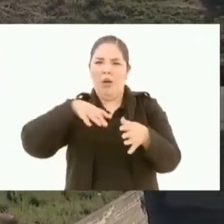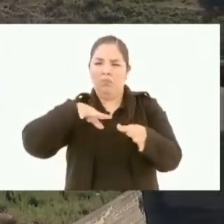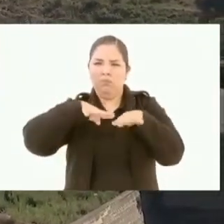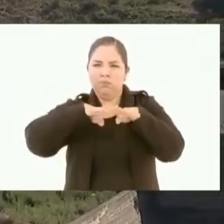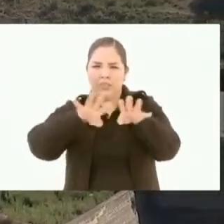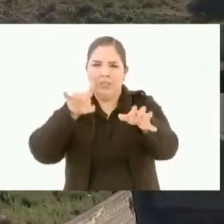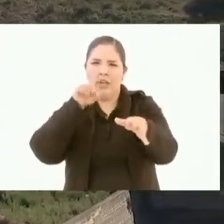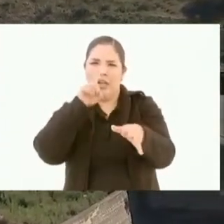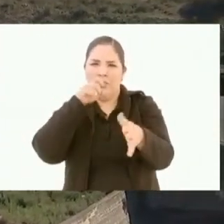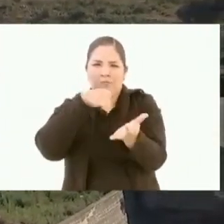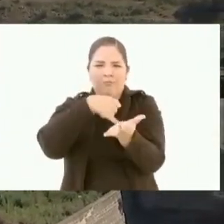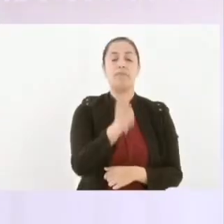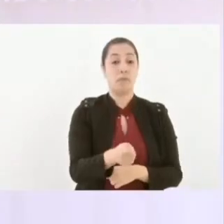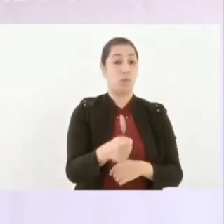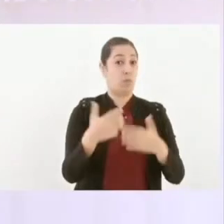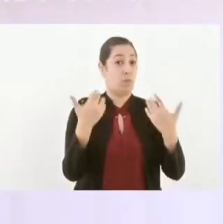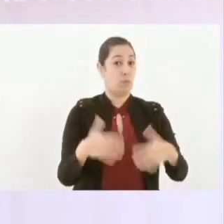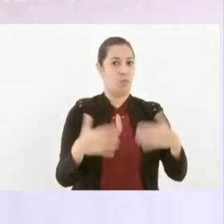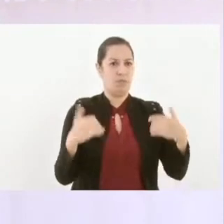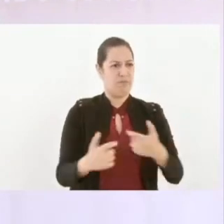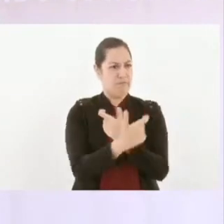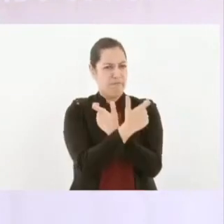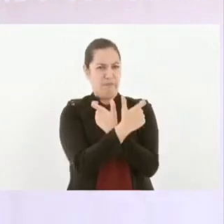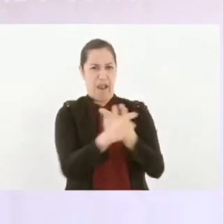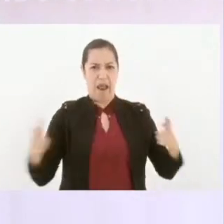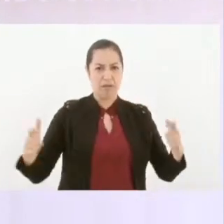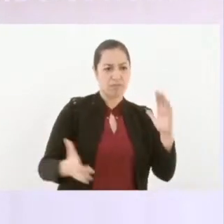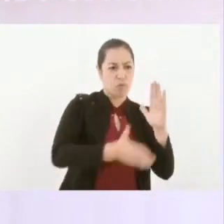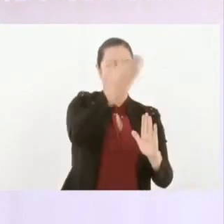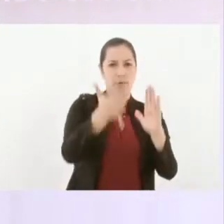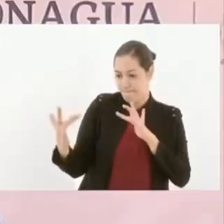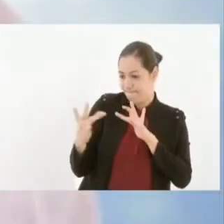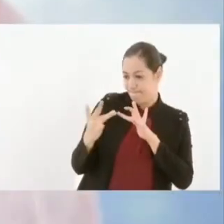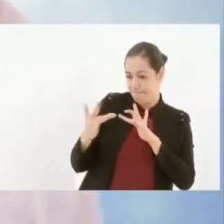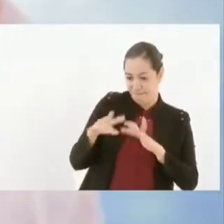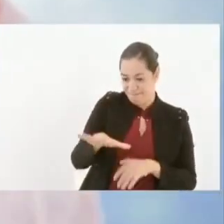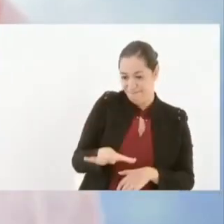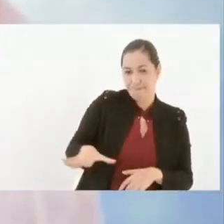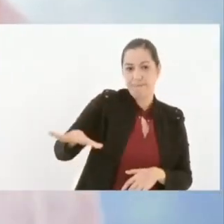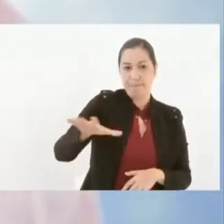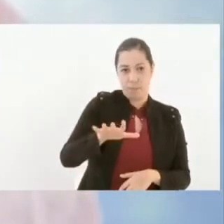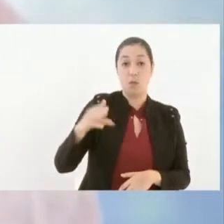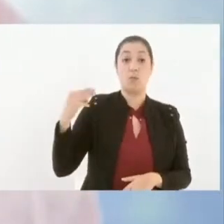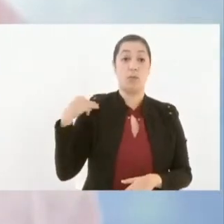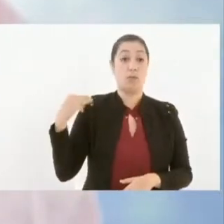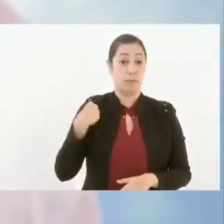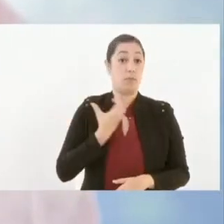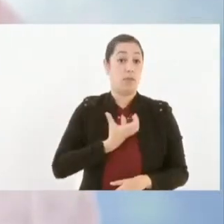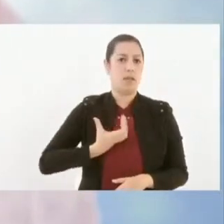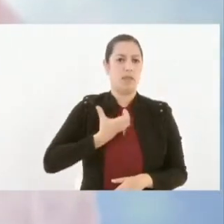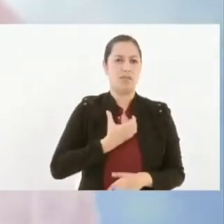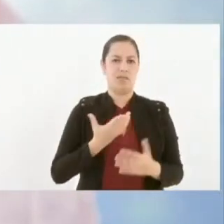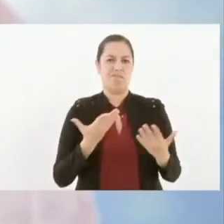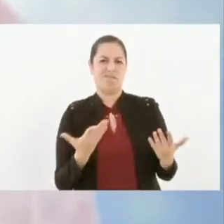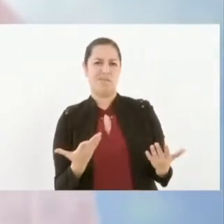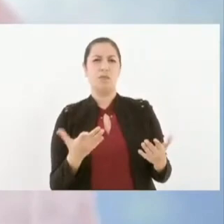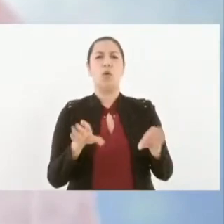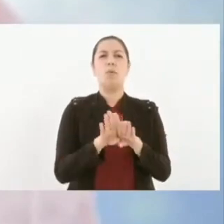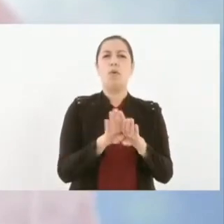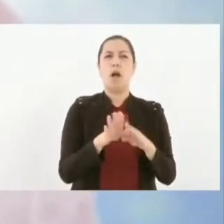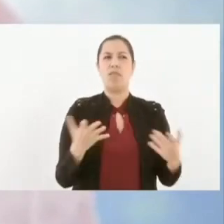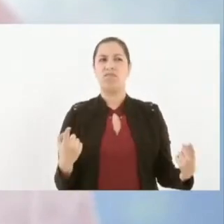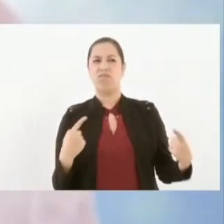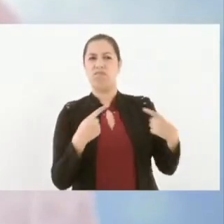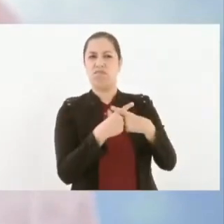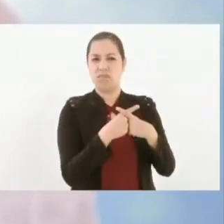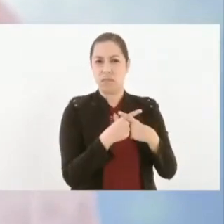a significar que no falte el agua en Mazatlán, y es una paradoja, una contradicción